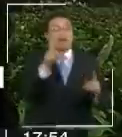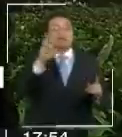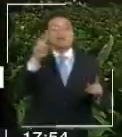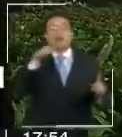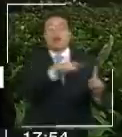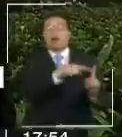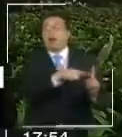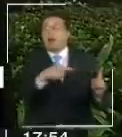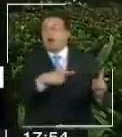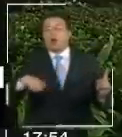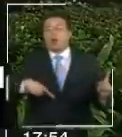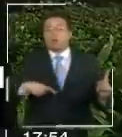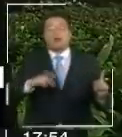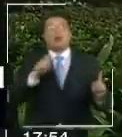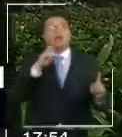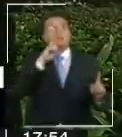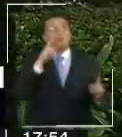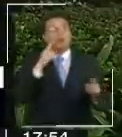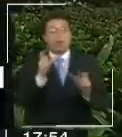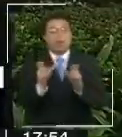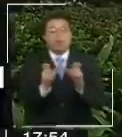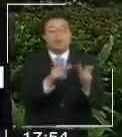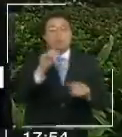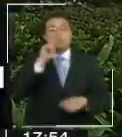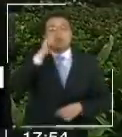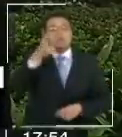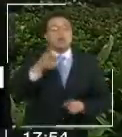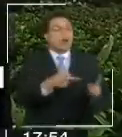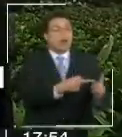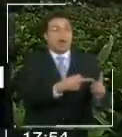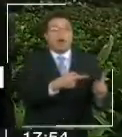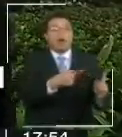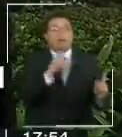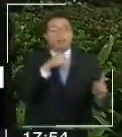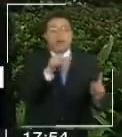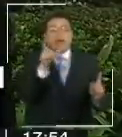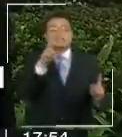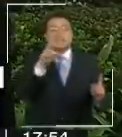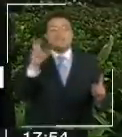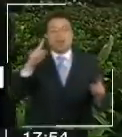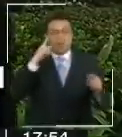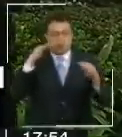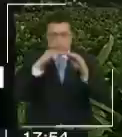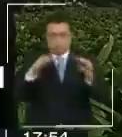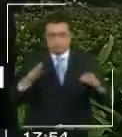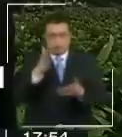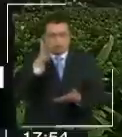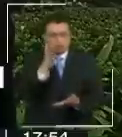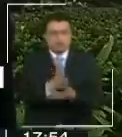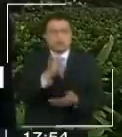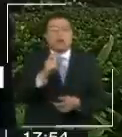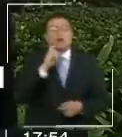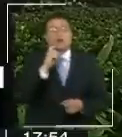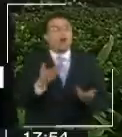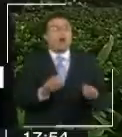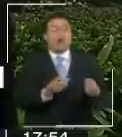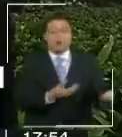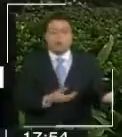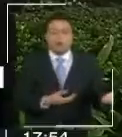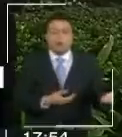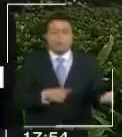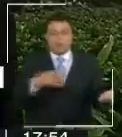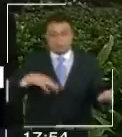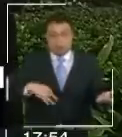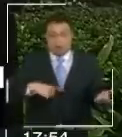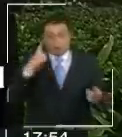¿quién va a garantizar mañana las elecciones? ¿Quién le va a dar garantías de ecuanimidad, de apego irrestricto a la ley, a los